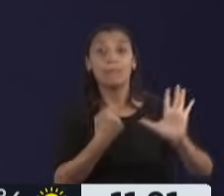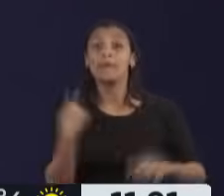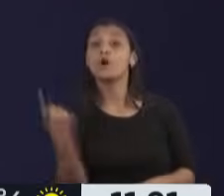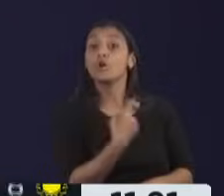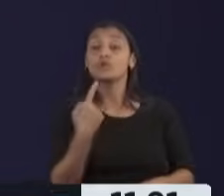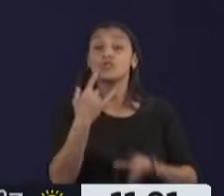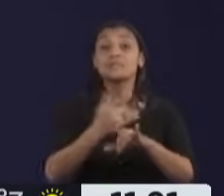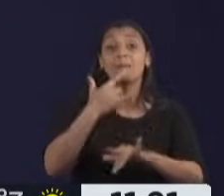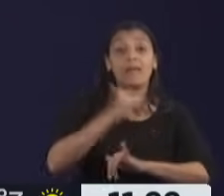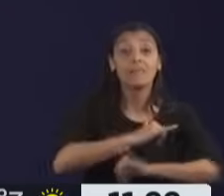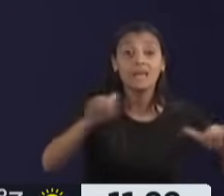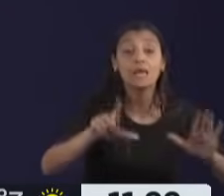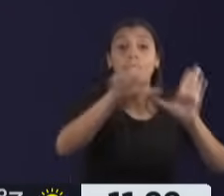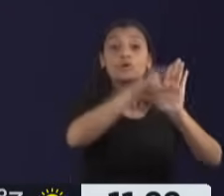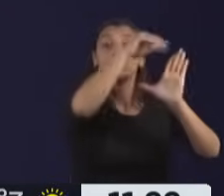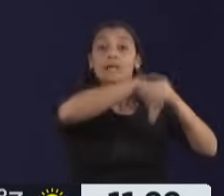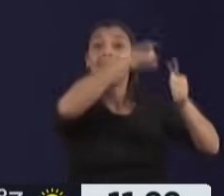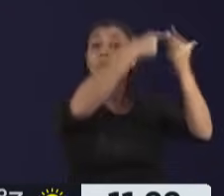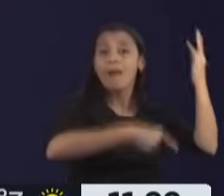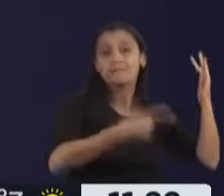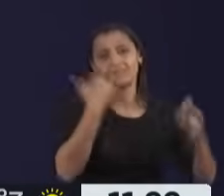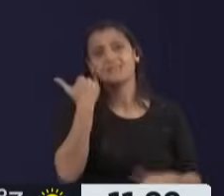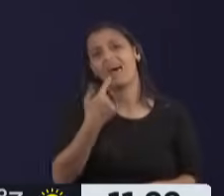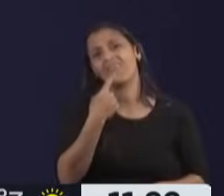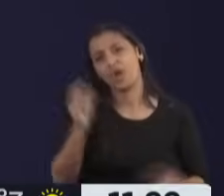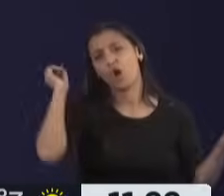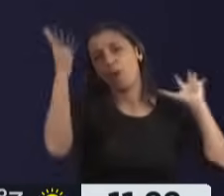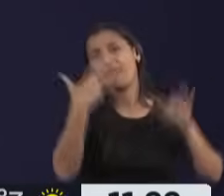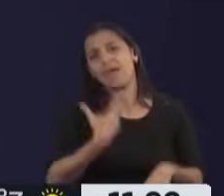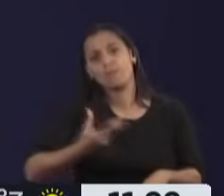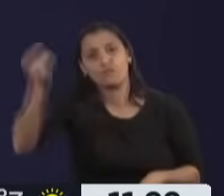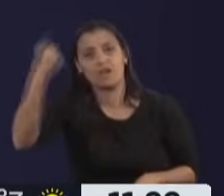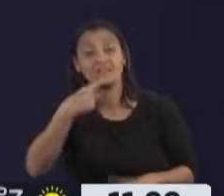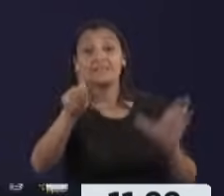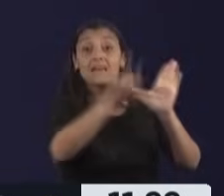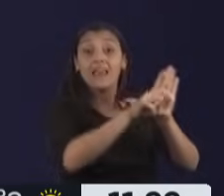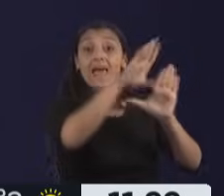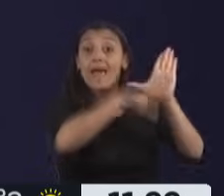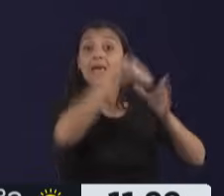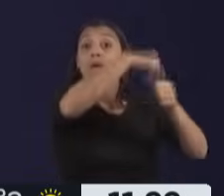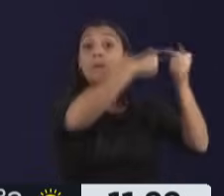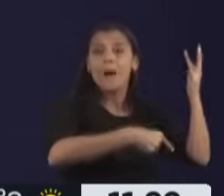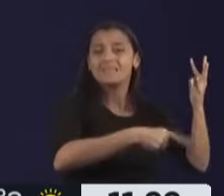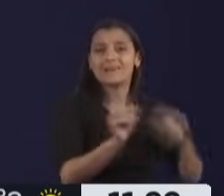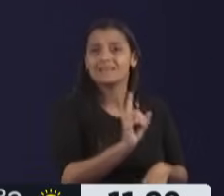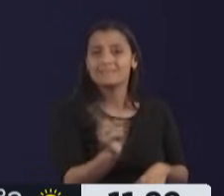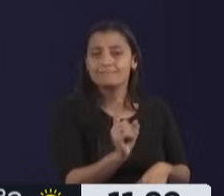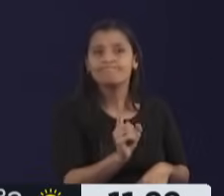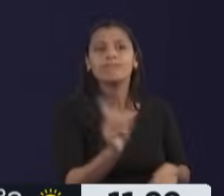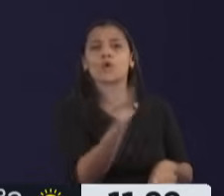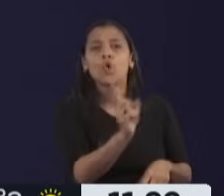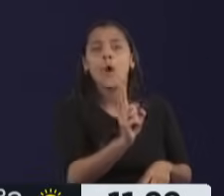bases, lo ha dicho incluso el presidente innumerable cantidad de veces, la ley bases no afecta a nuestro corto